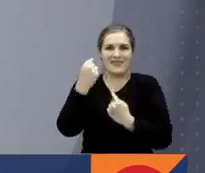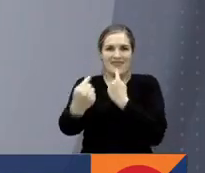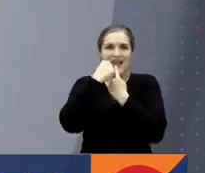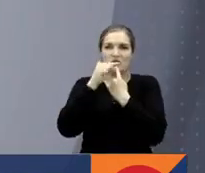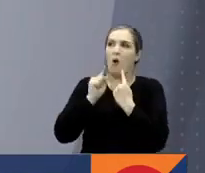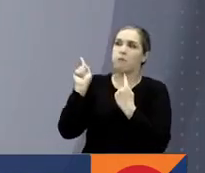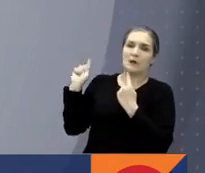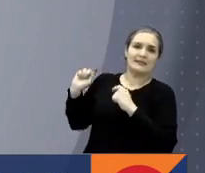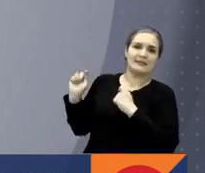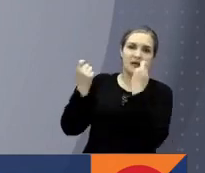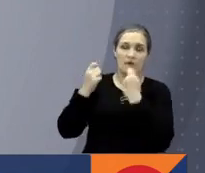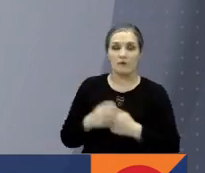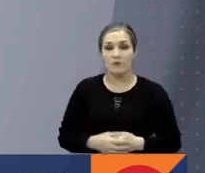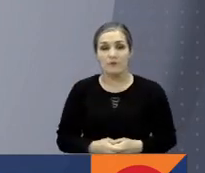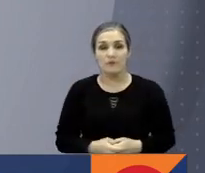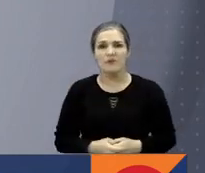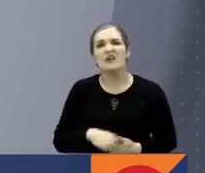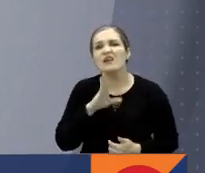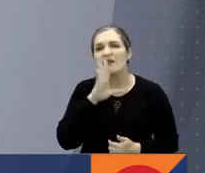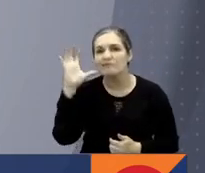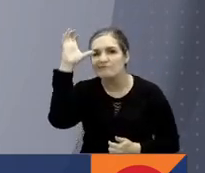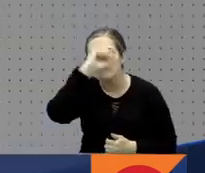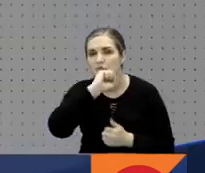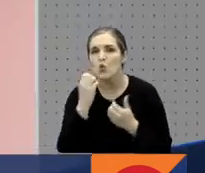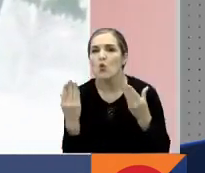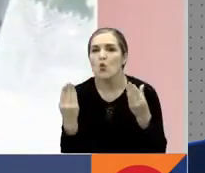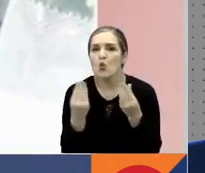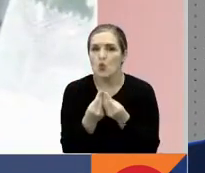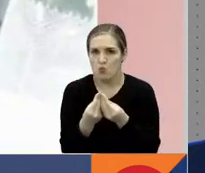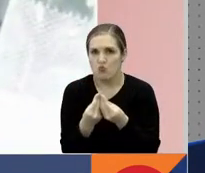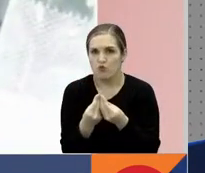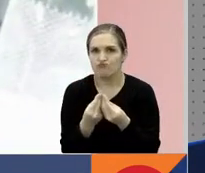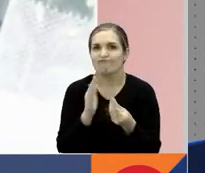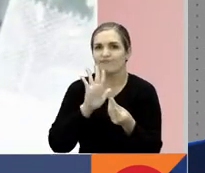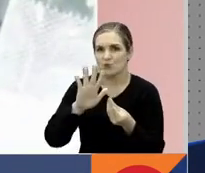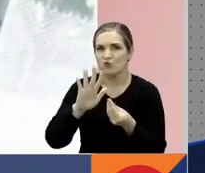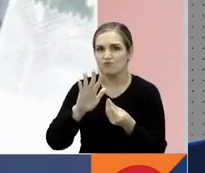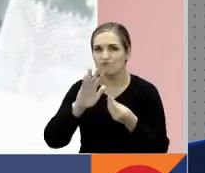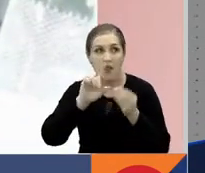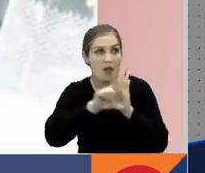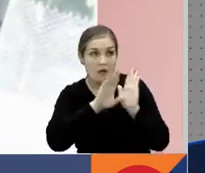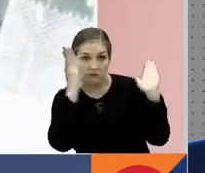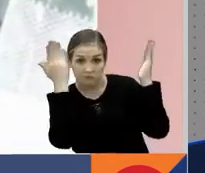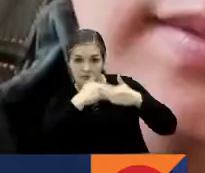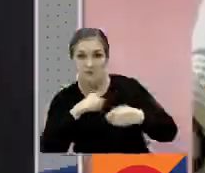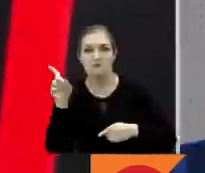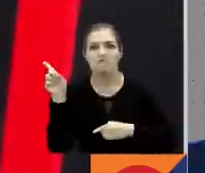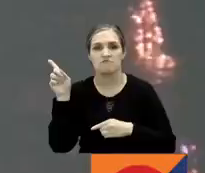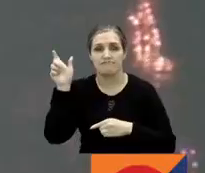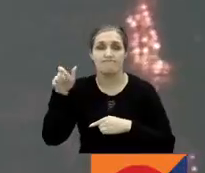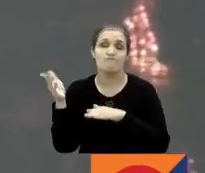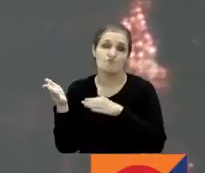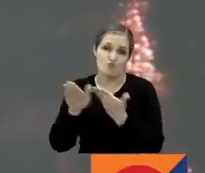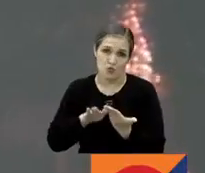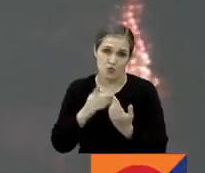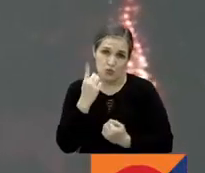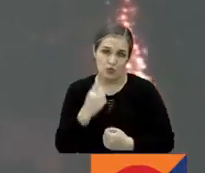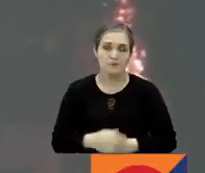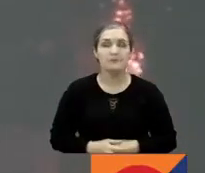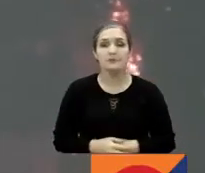En la acción que se le atribuye al grupo armado ilegal Adán Izquierdo, murió el patrullero Ricardo Andrés Cárdenas, de 27 años. En